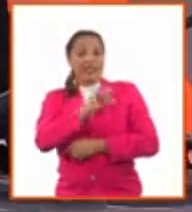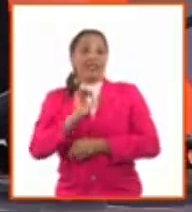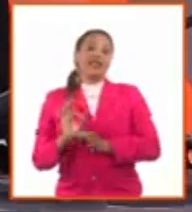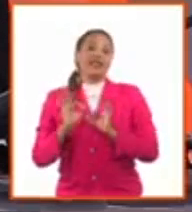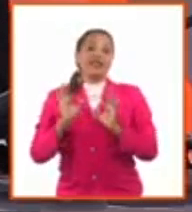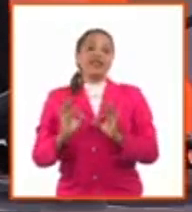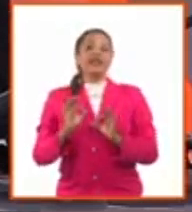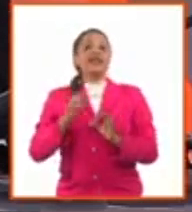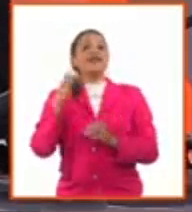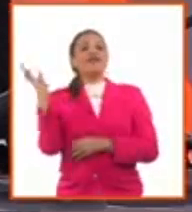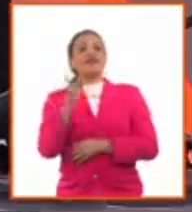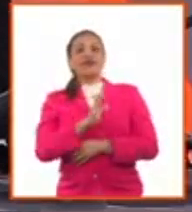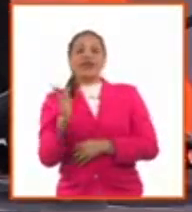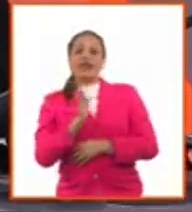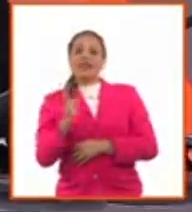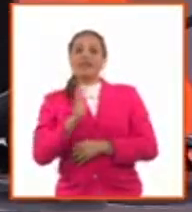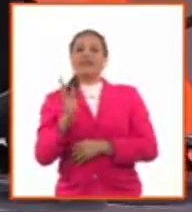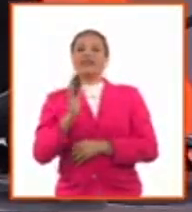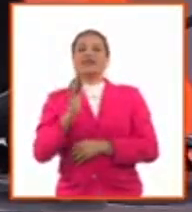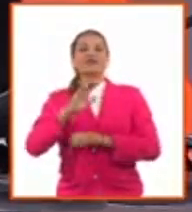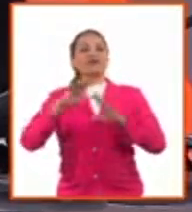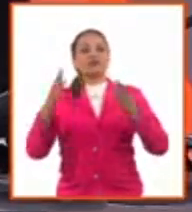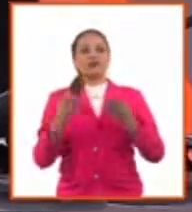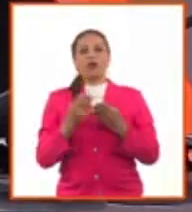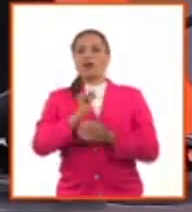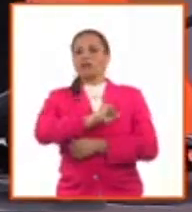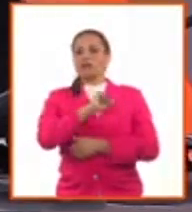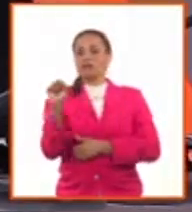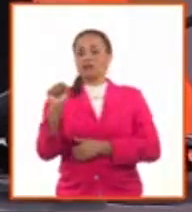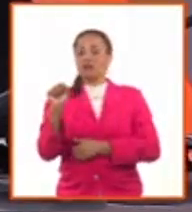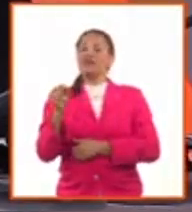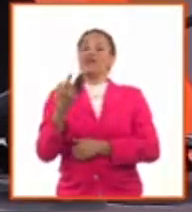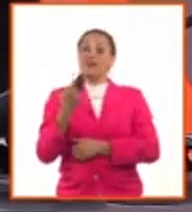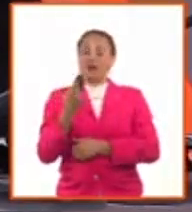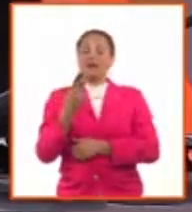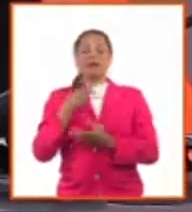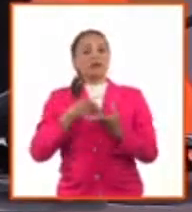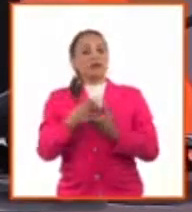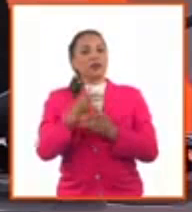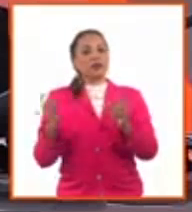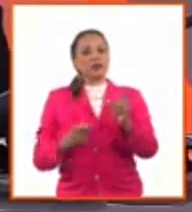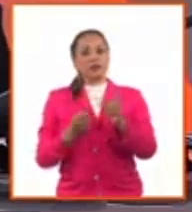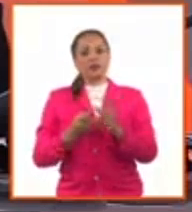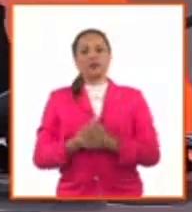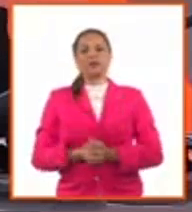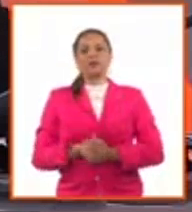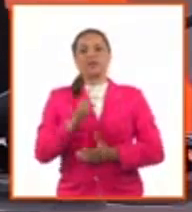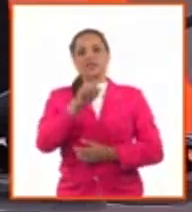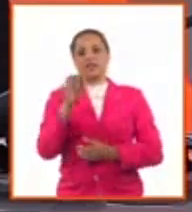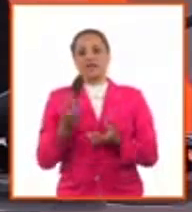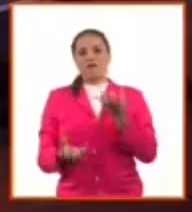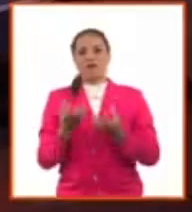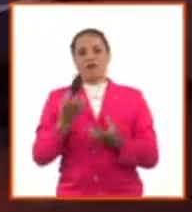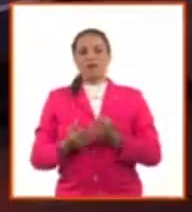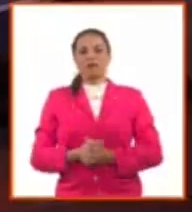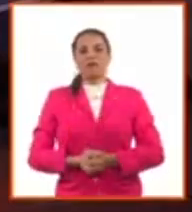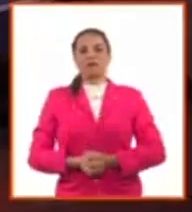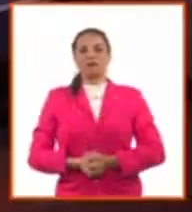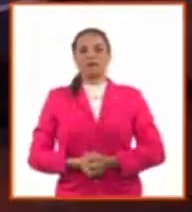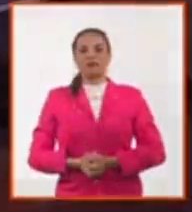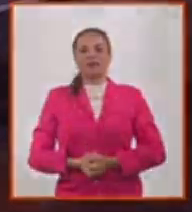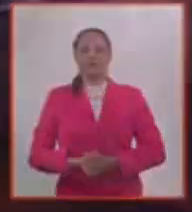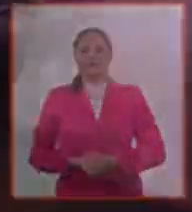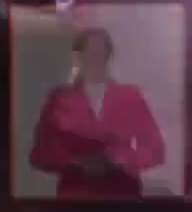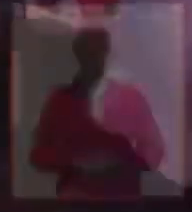pues ha estado festejando lo mucho hecho y también los muchos retos que tiene por delante. A los cienfuegueros, nuestras imágenes del día. Buenas